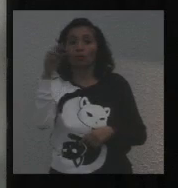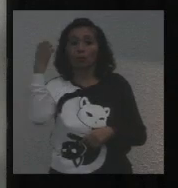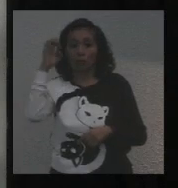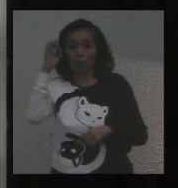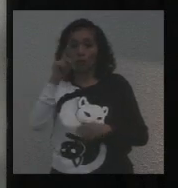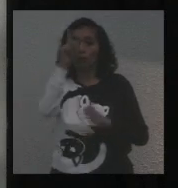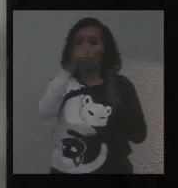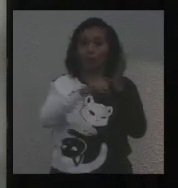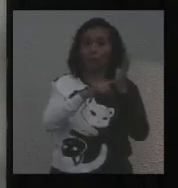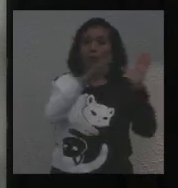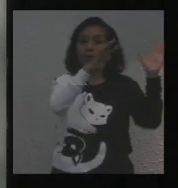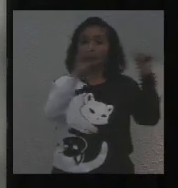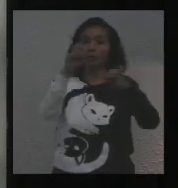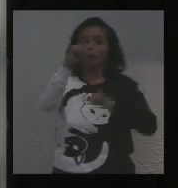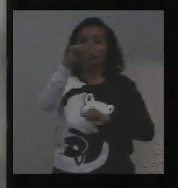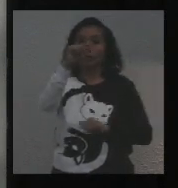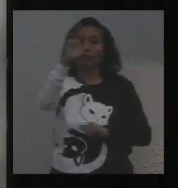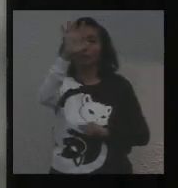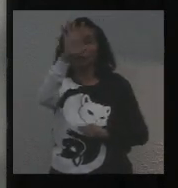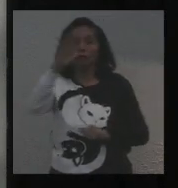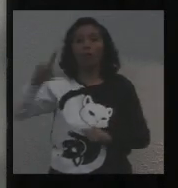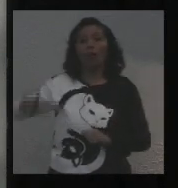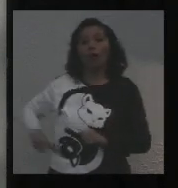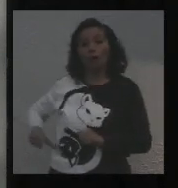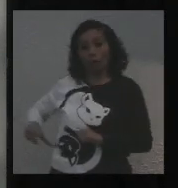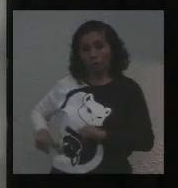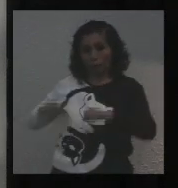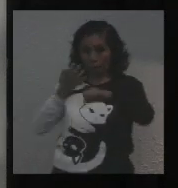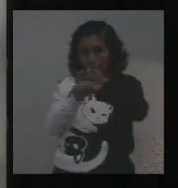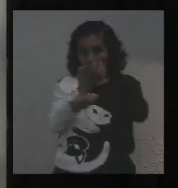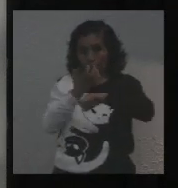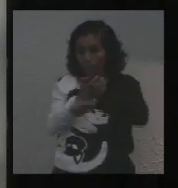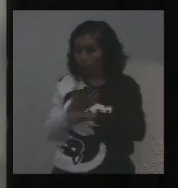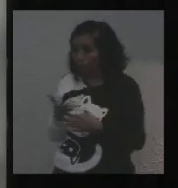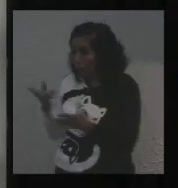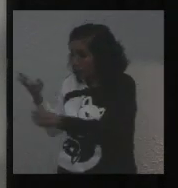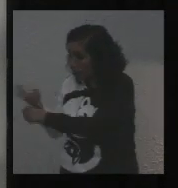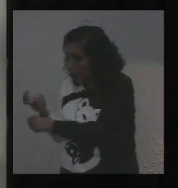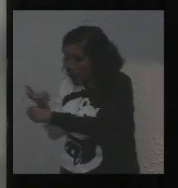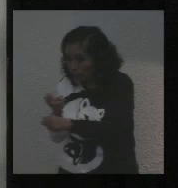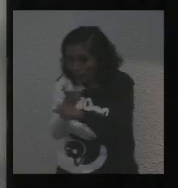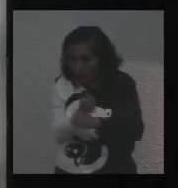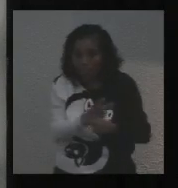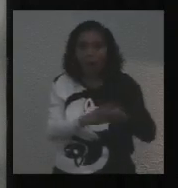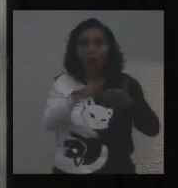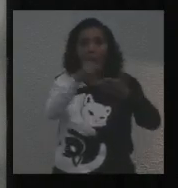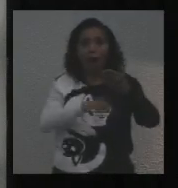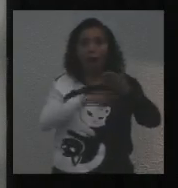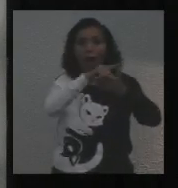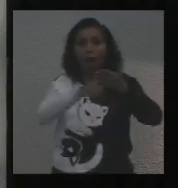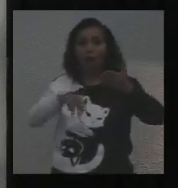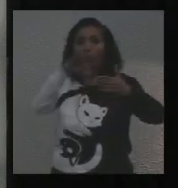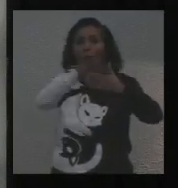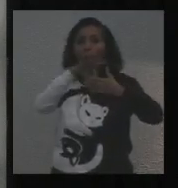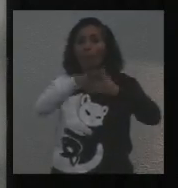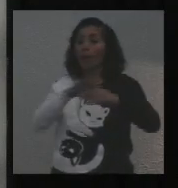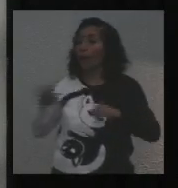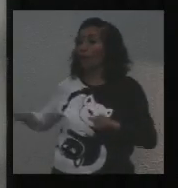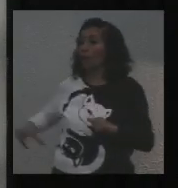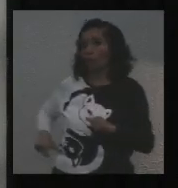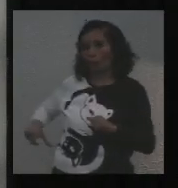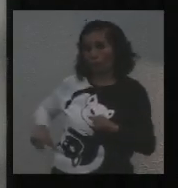enero de 1975, el gobernador provisional del Estado convocará elecciones para gobernador, legislatura local